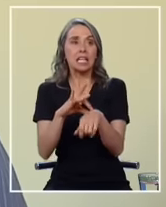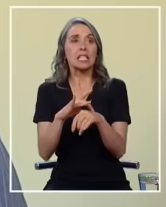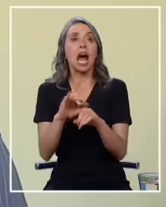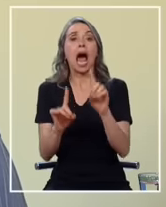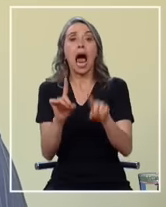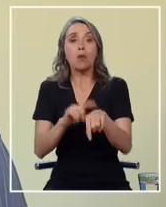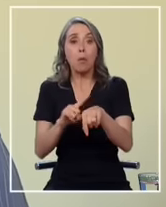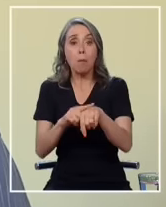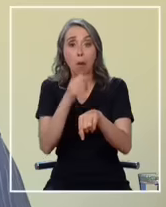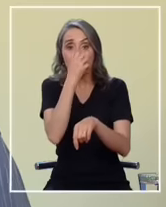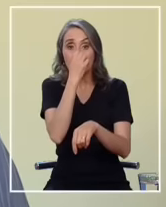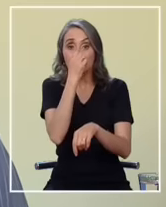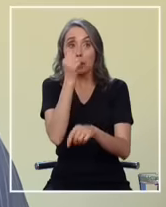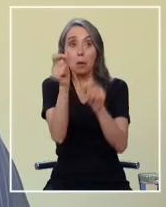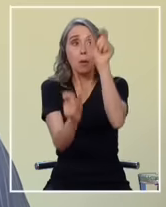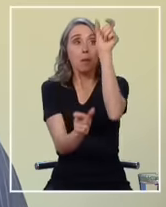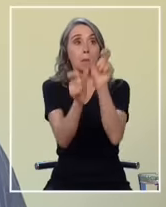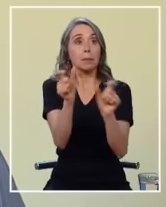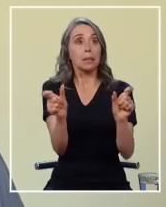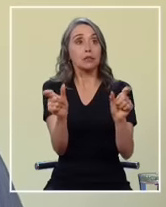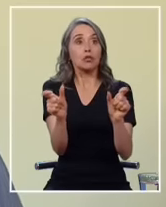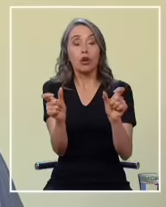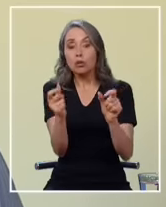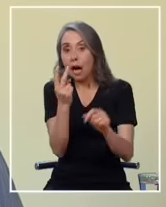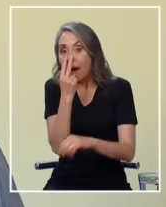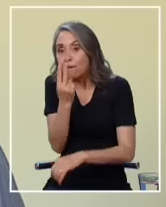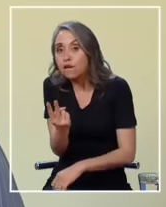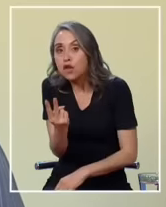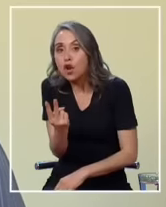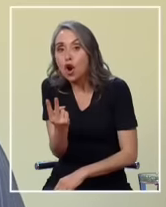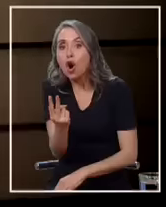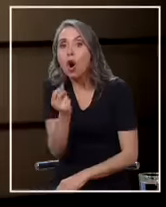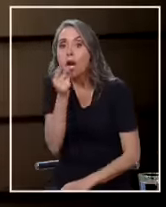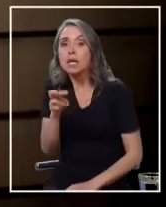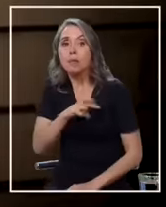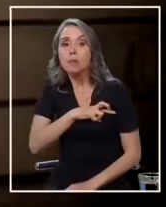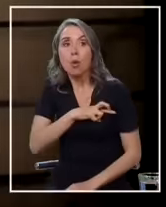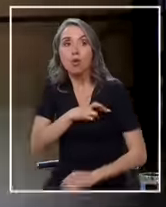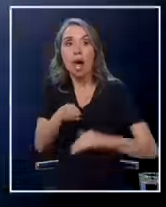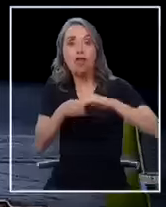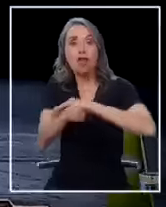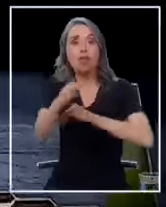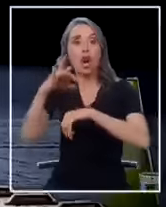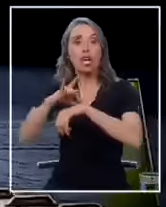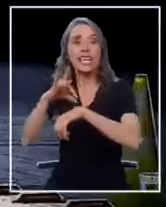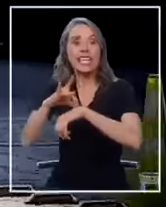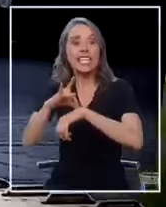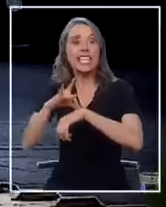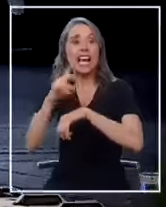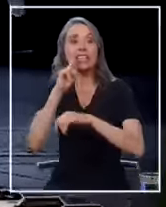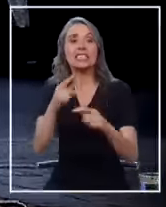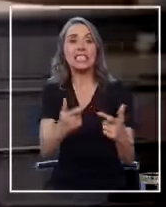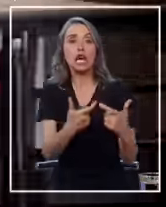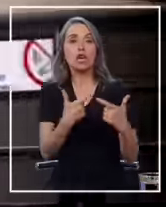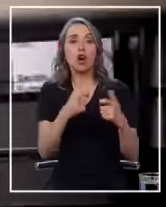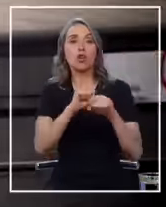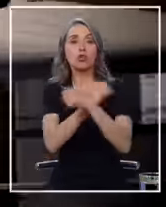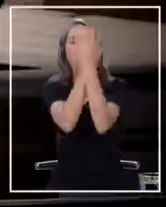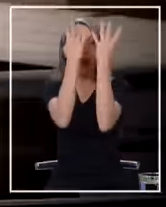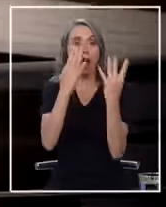oportunidad hubo personas que pudieron ver al imputado sin, pasando por los controles de